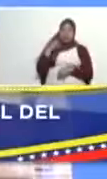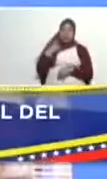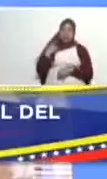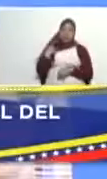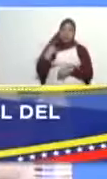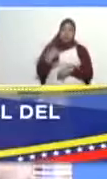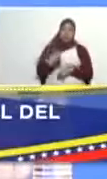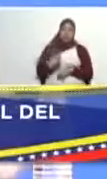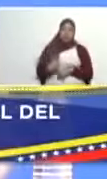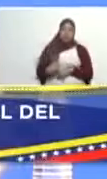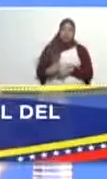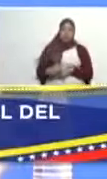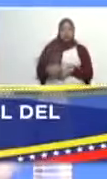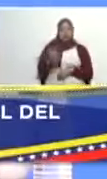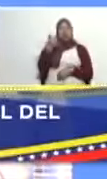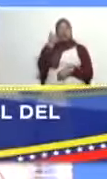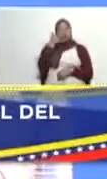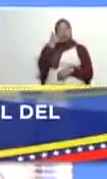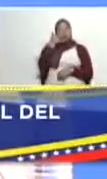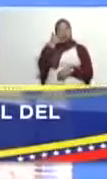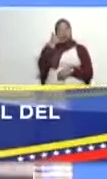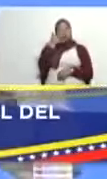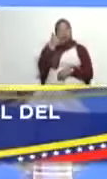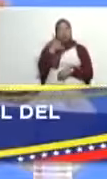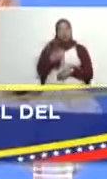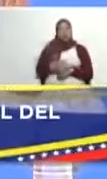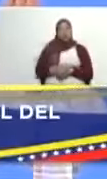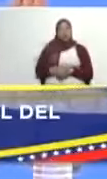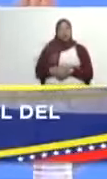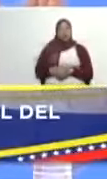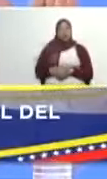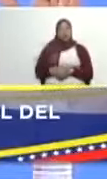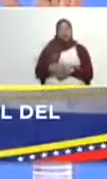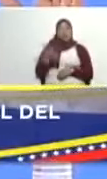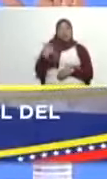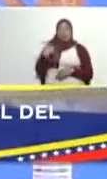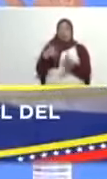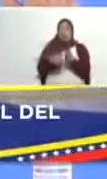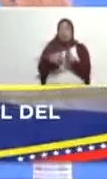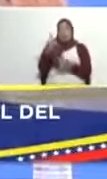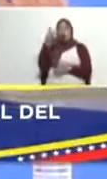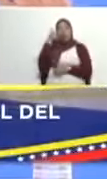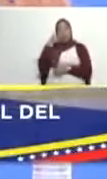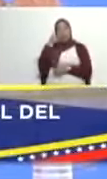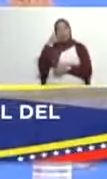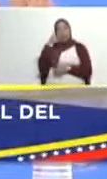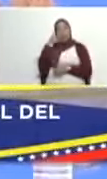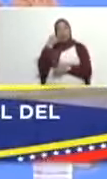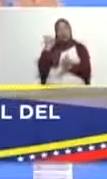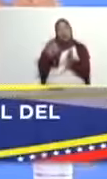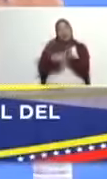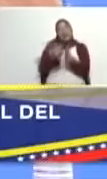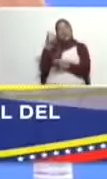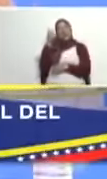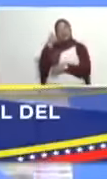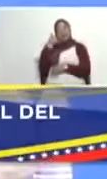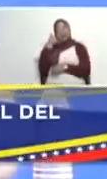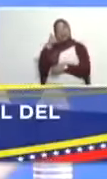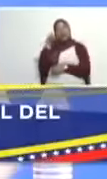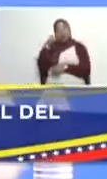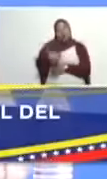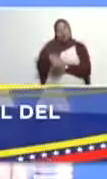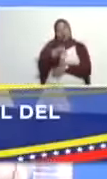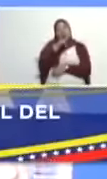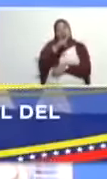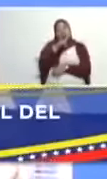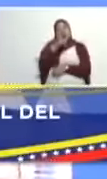Banco digital en su teléfono, compadre. Yo se los entrego a ustedes. El Banco Bicentenario a partir de hoy